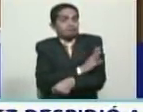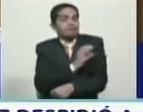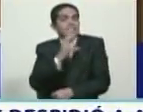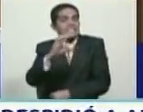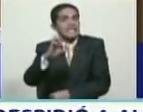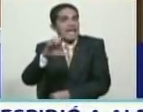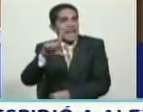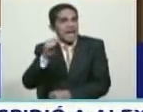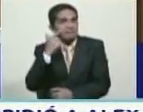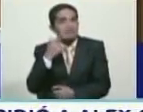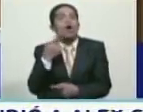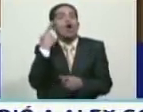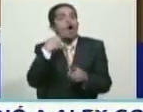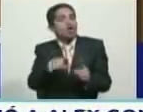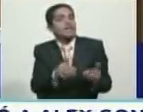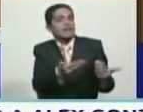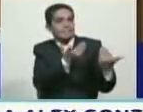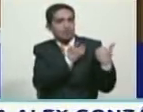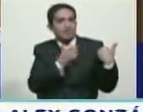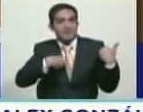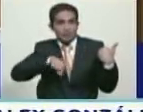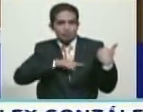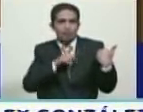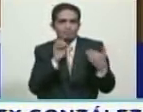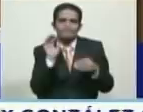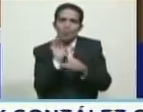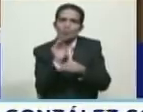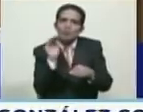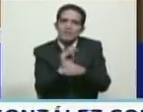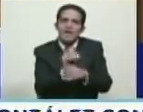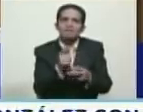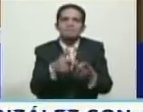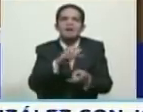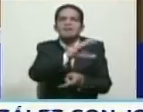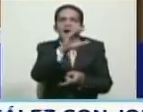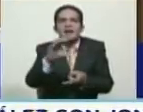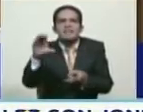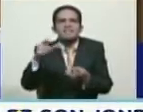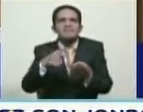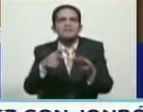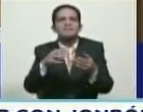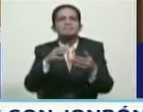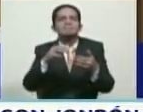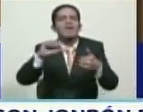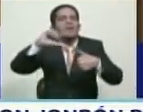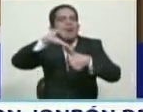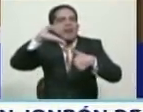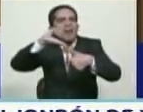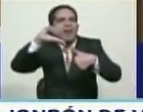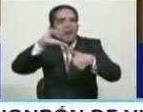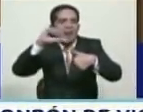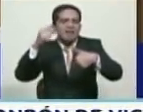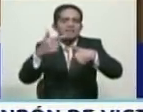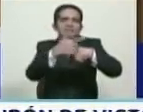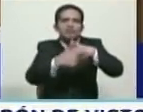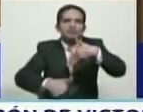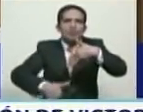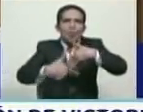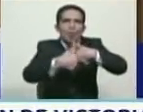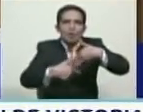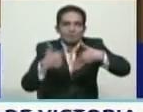otras responsabilidades que tenemos como país del ALBA, como cuidar desde el Caribe, de Sudamérica, de Centroamérica, para fortalecer